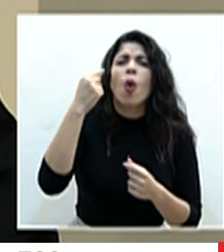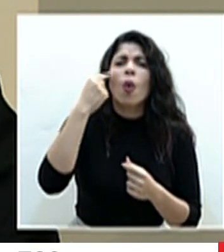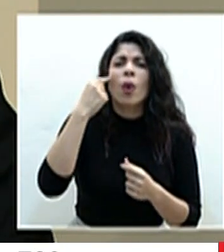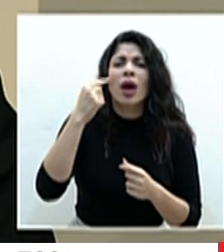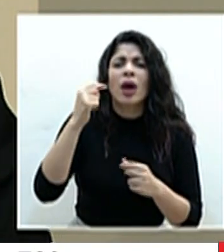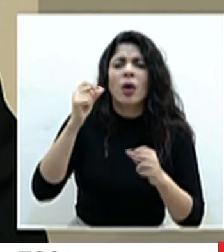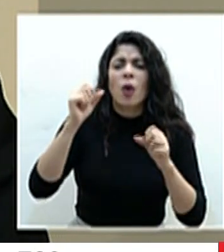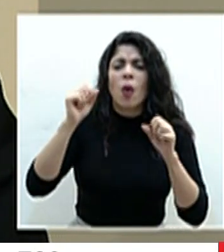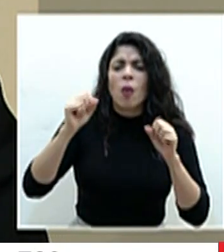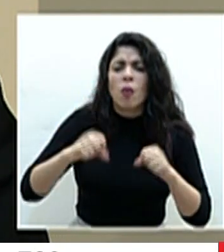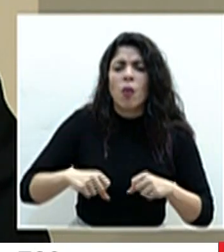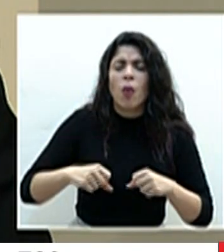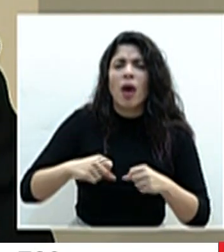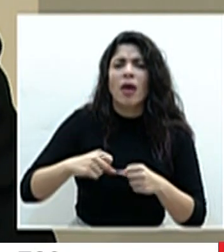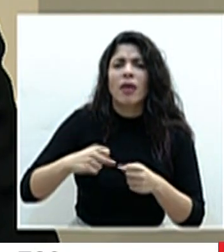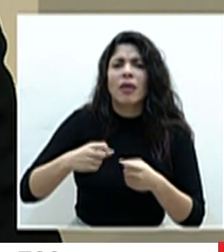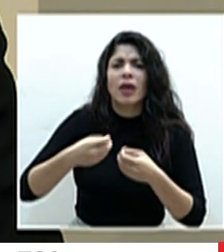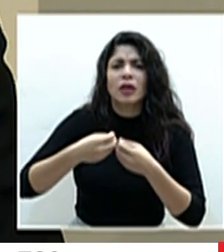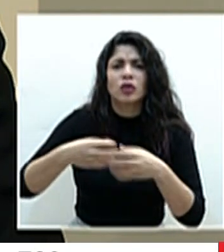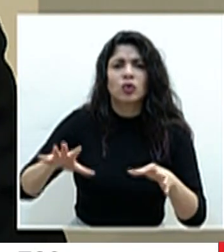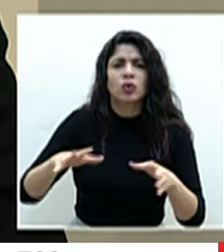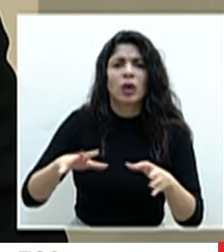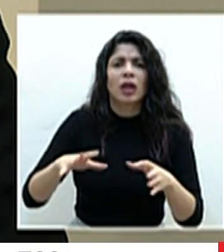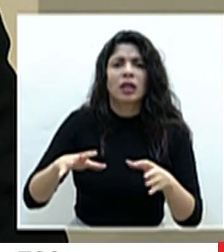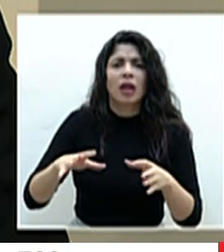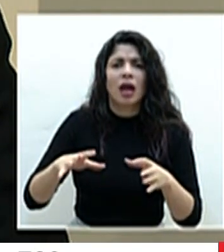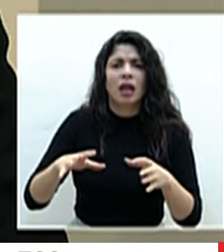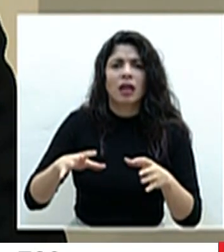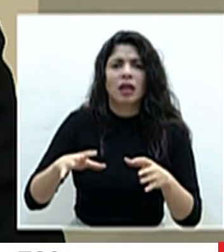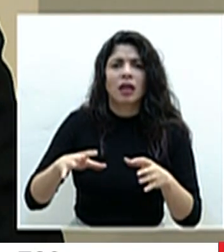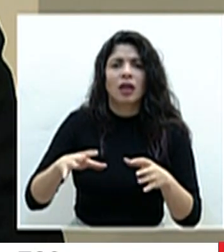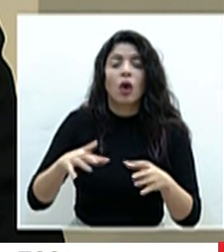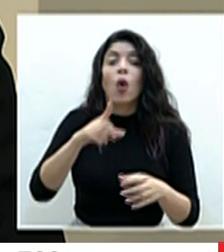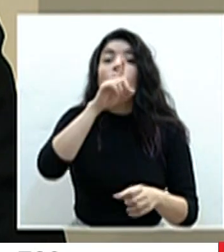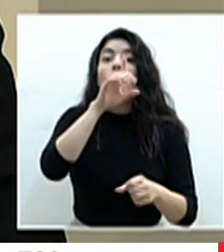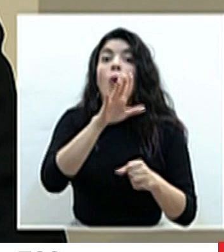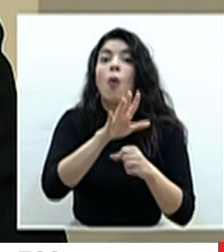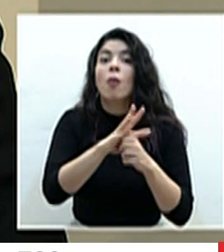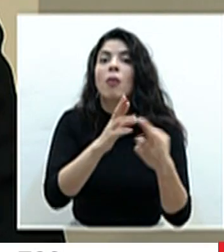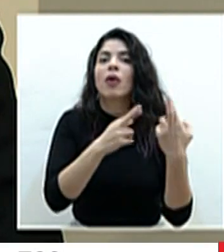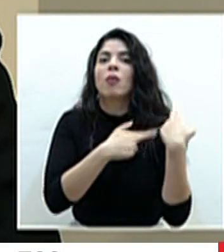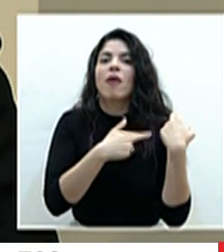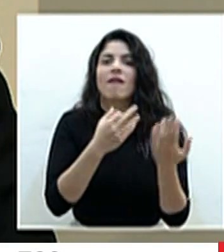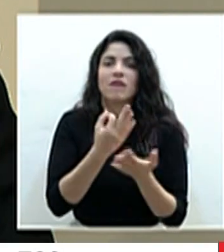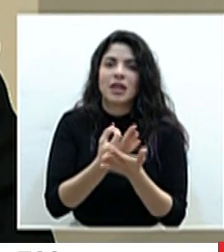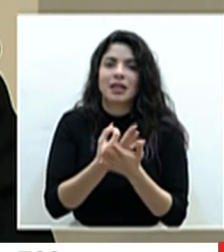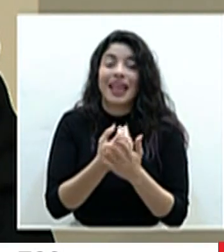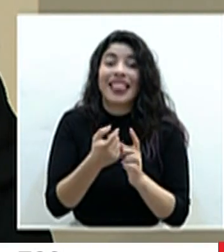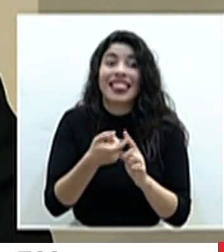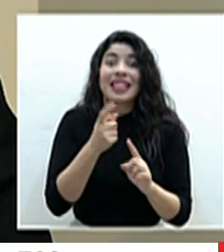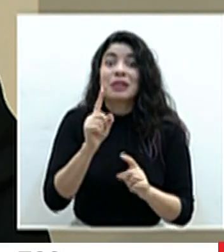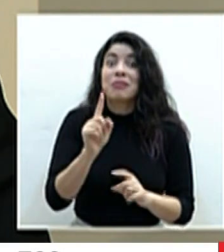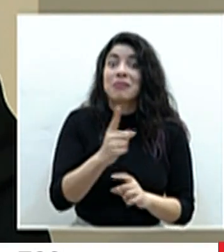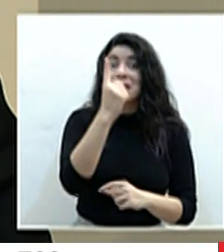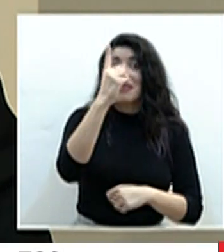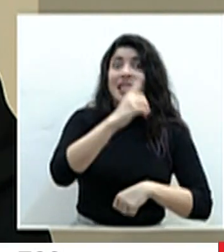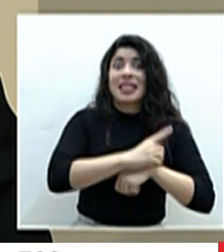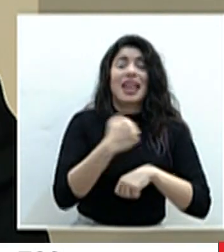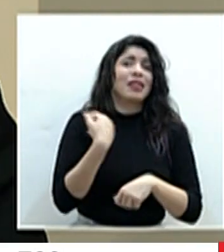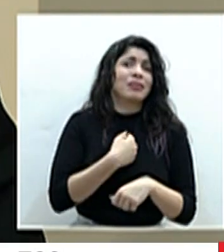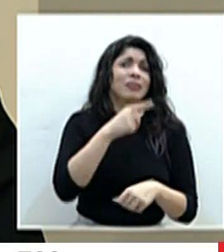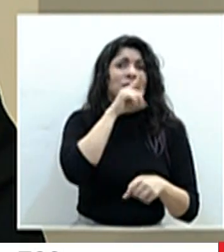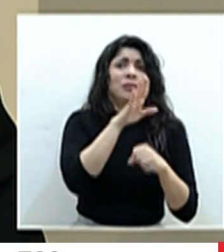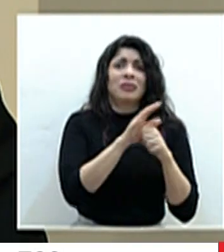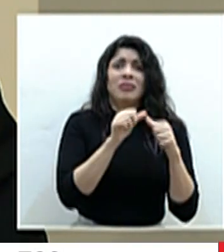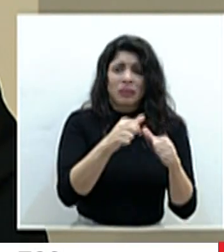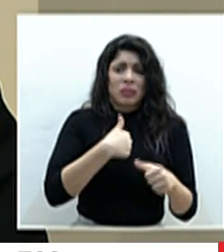finalmente su compromiso con la responsabilidad fiscal. Desde el día 1 hemos tenido ese compromiso,